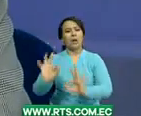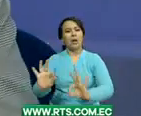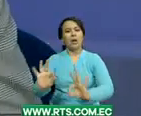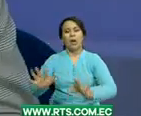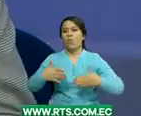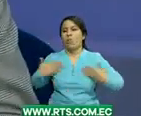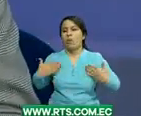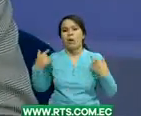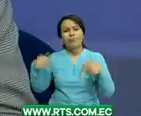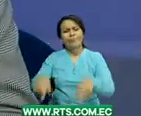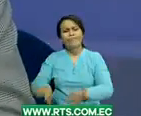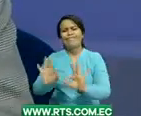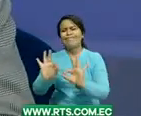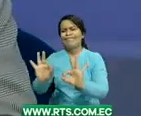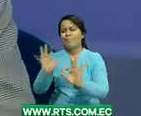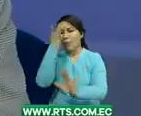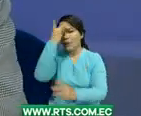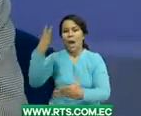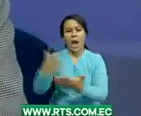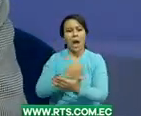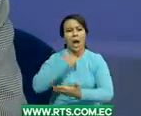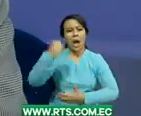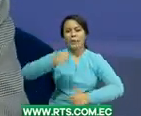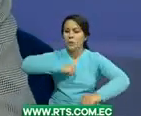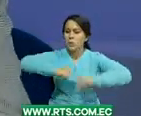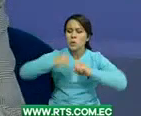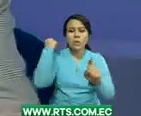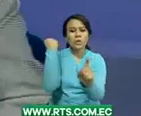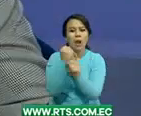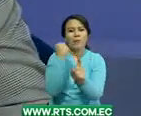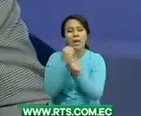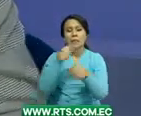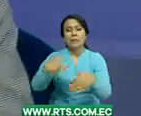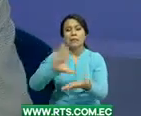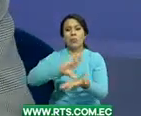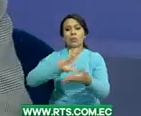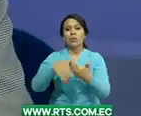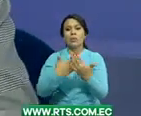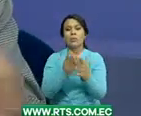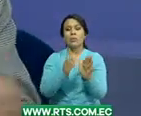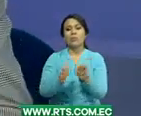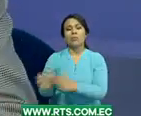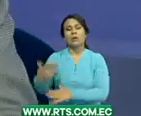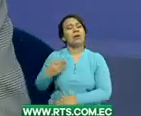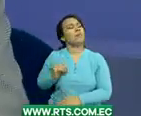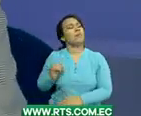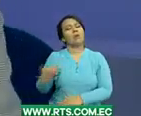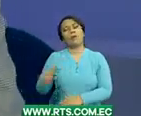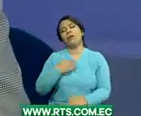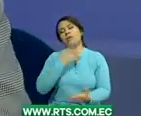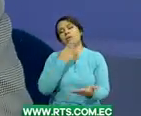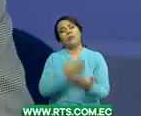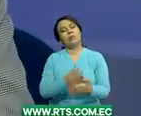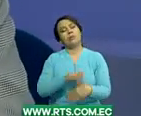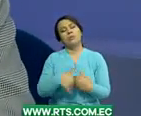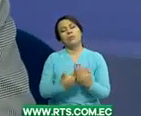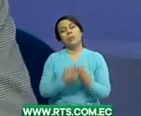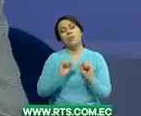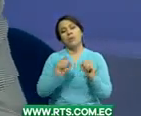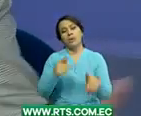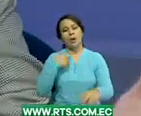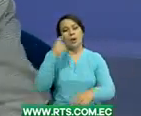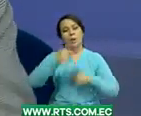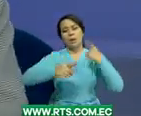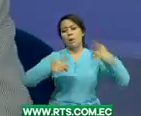alcaldesa por esa gana de trabajar por su ciudad, la ministra María Paula Romo igual ha dado esas mismas directrices,